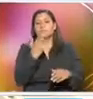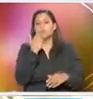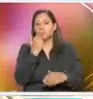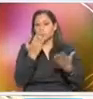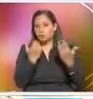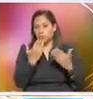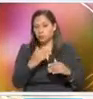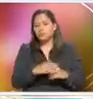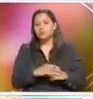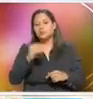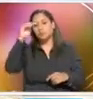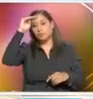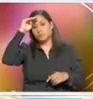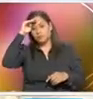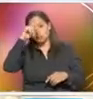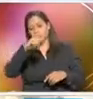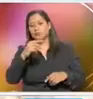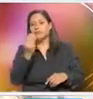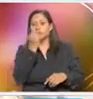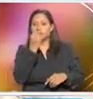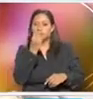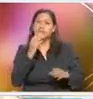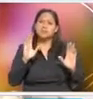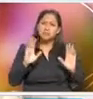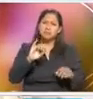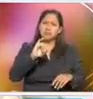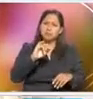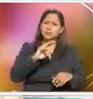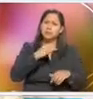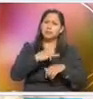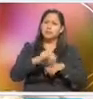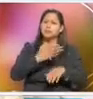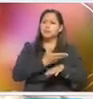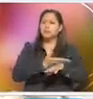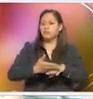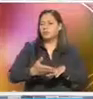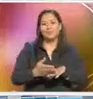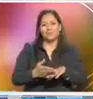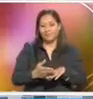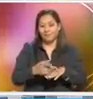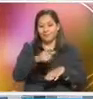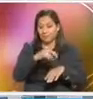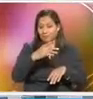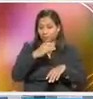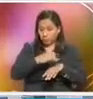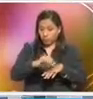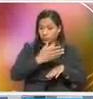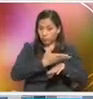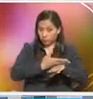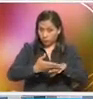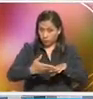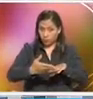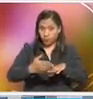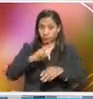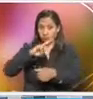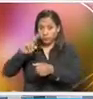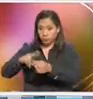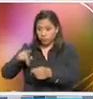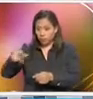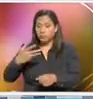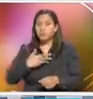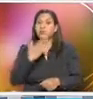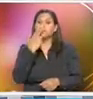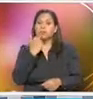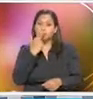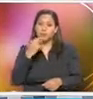azúcar, porque decimos como en un plan de alimentación, sí, yogurt natural. Claro. No, el yogurt natural, el normal, tiene muchísima